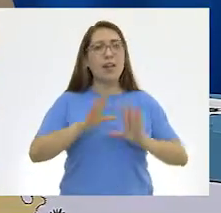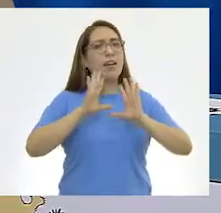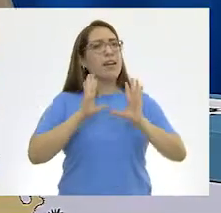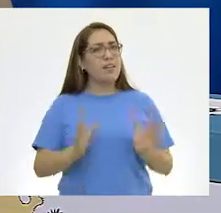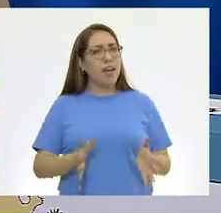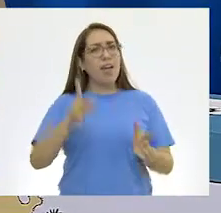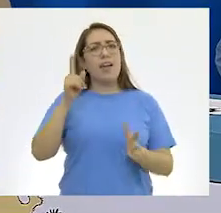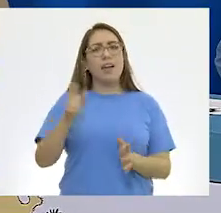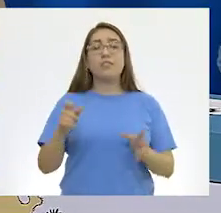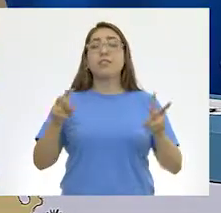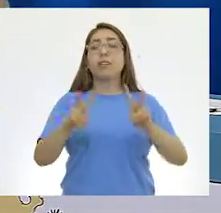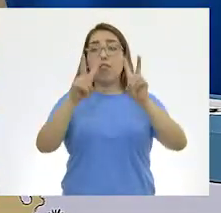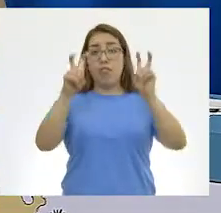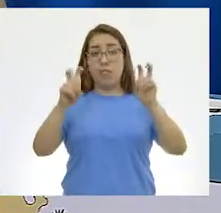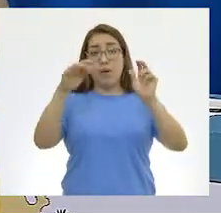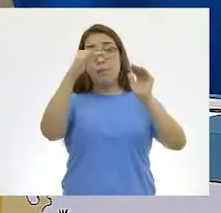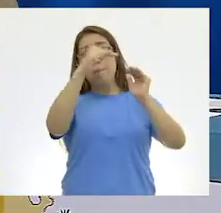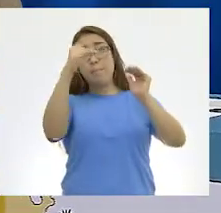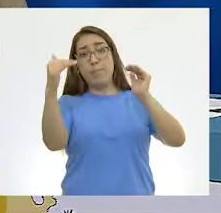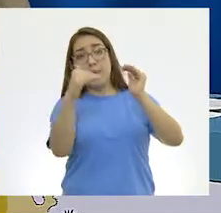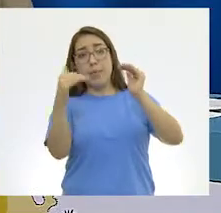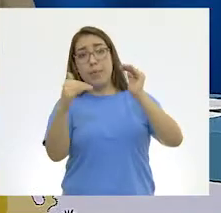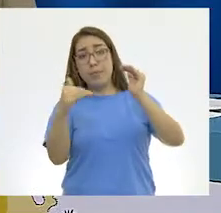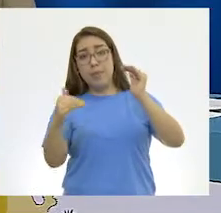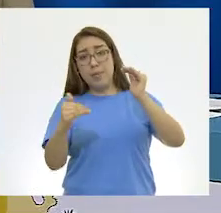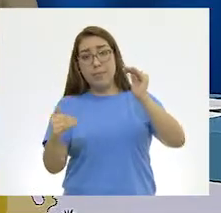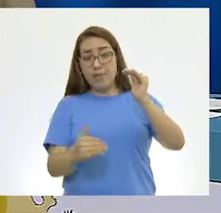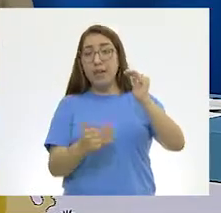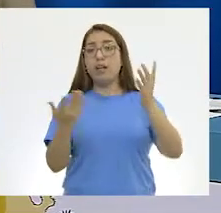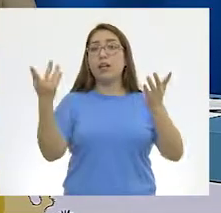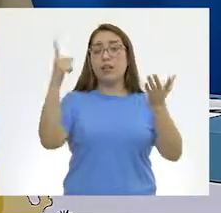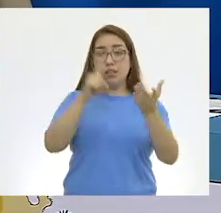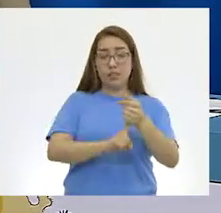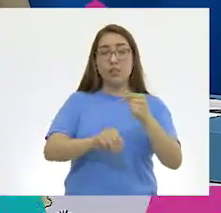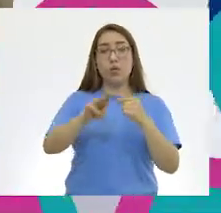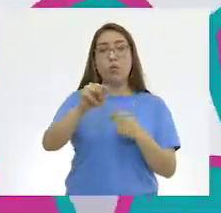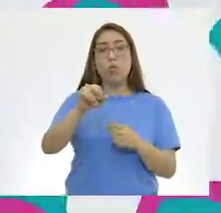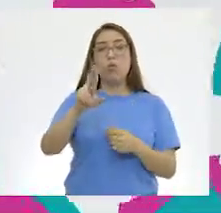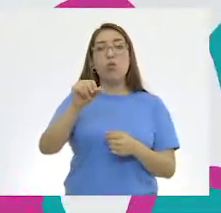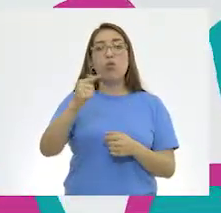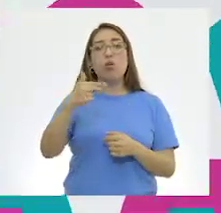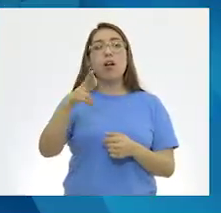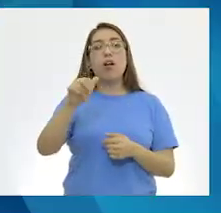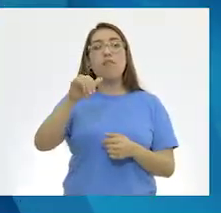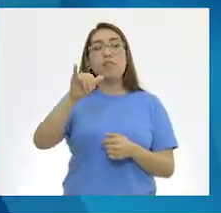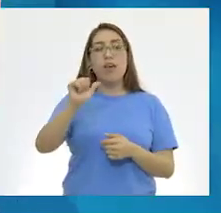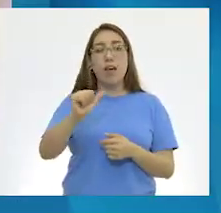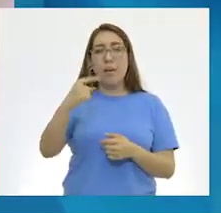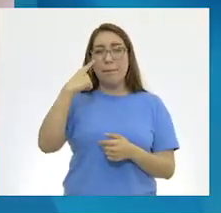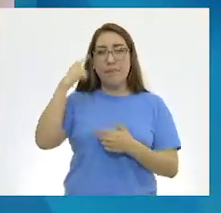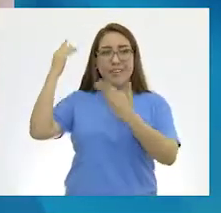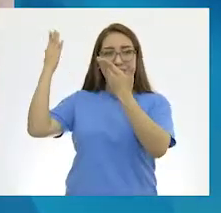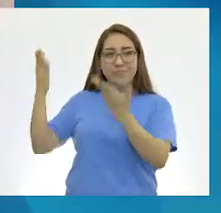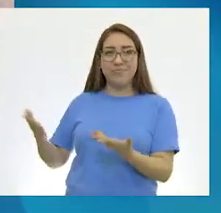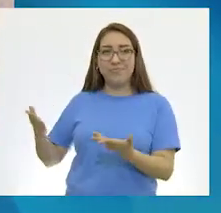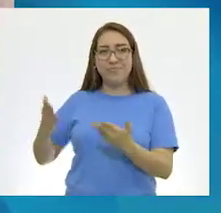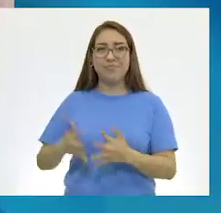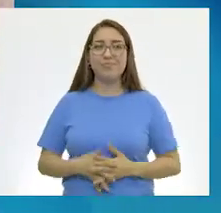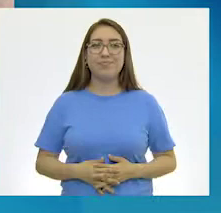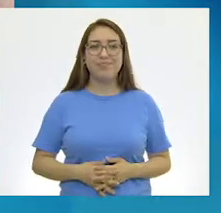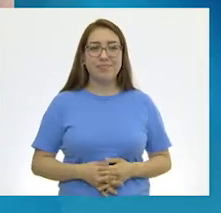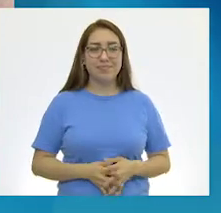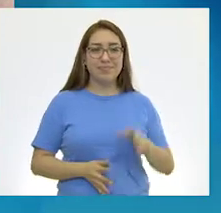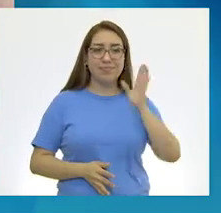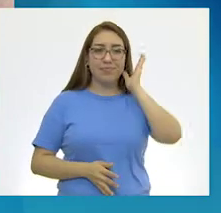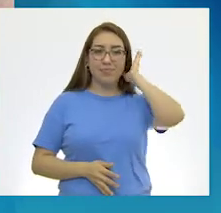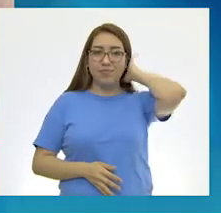como temas o subtemas de nuestra monografía. ¿Les parece si vemos de nuevo el mapa conceptual? Me parece, maestra.